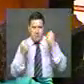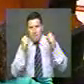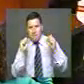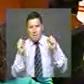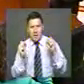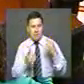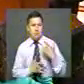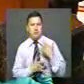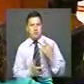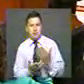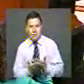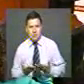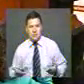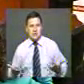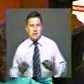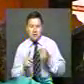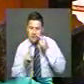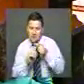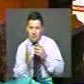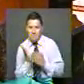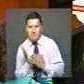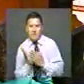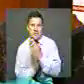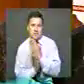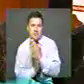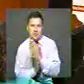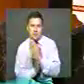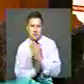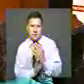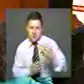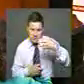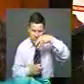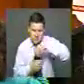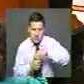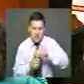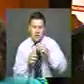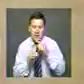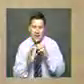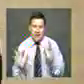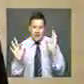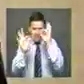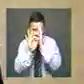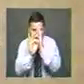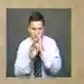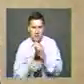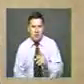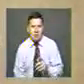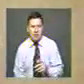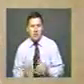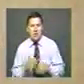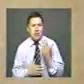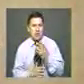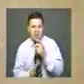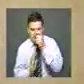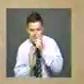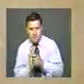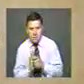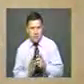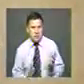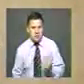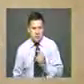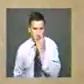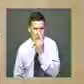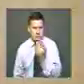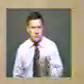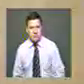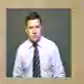la fidelidad. La fidelidad fue enfocada en una época en donde el matrimonio no le interesaba